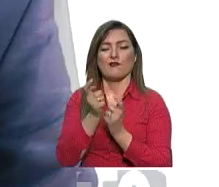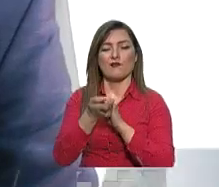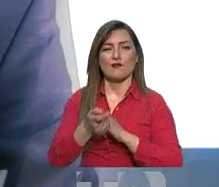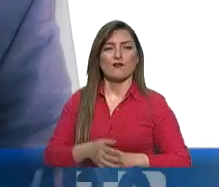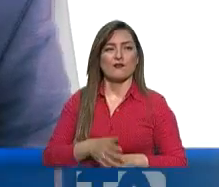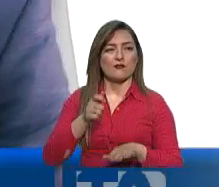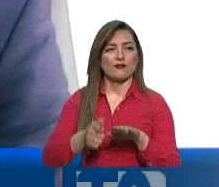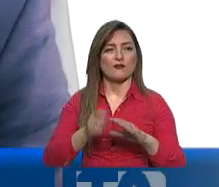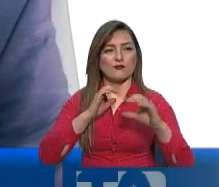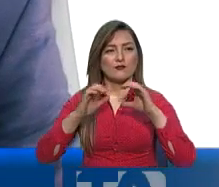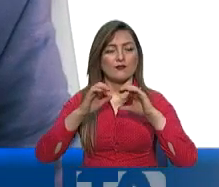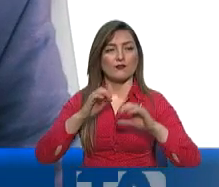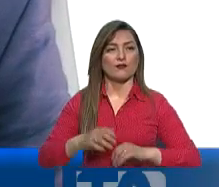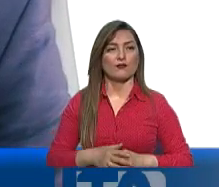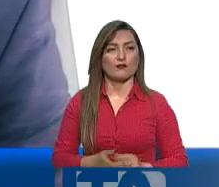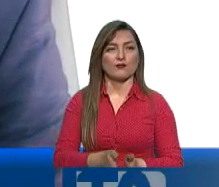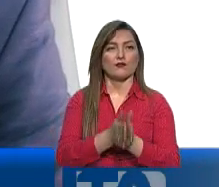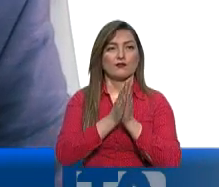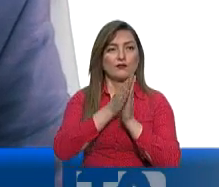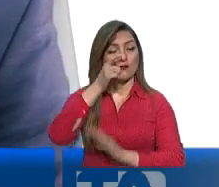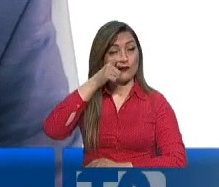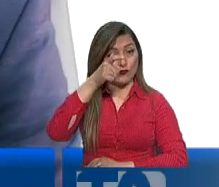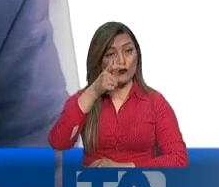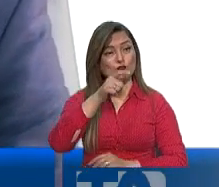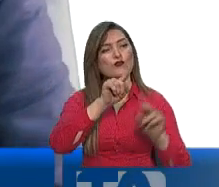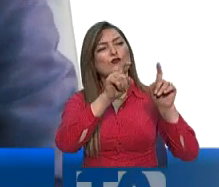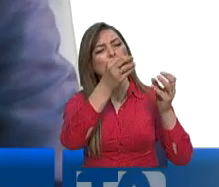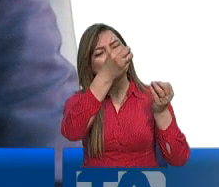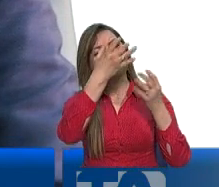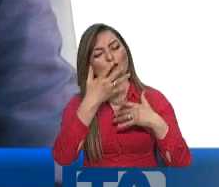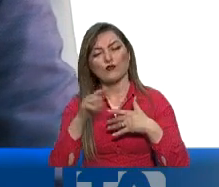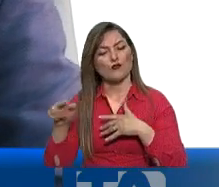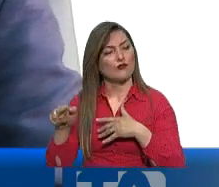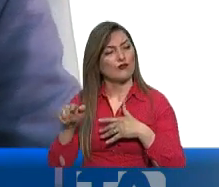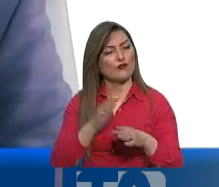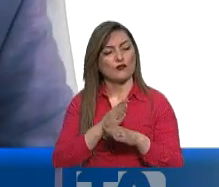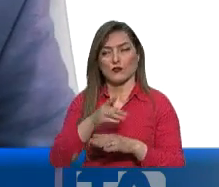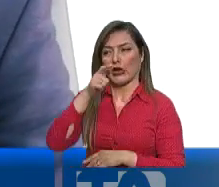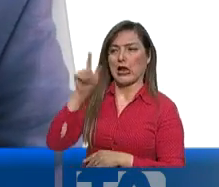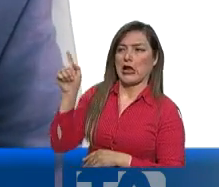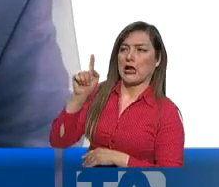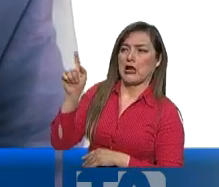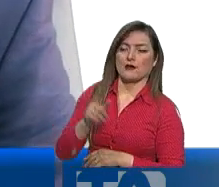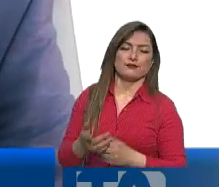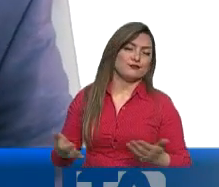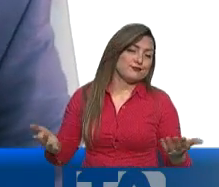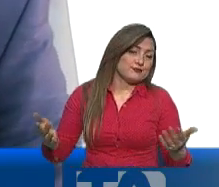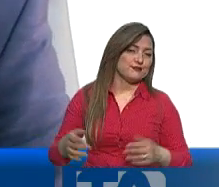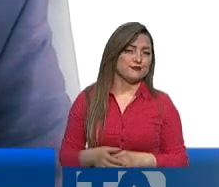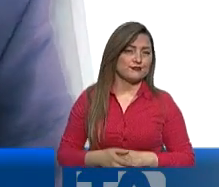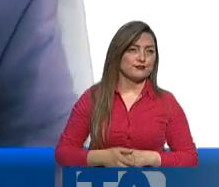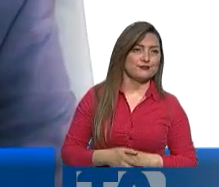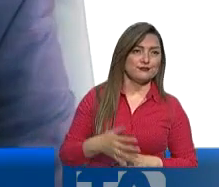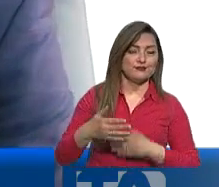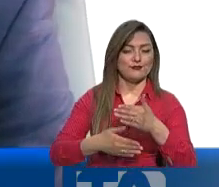juez en una comunicación está solicitando la fiscalía que el informe si se ha realizado la fiscalía le va a decir que no y entonces lo más probable es que no se